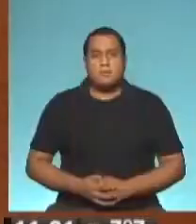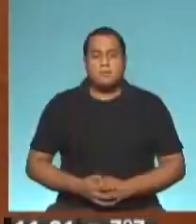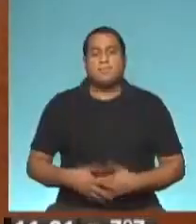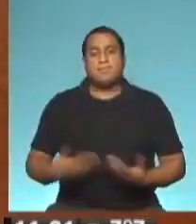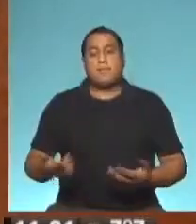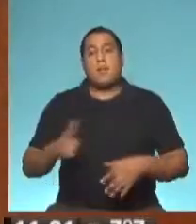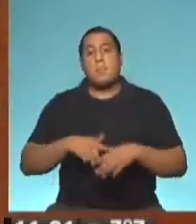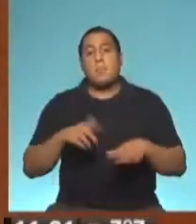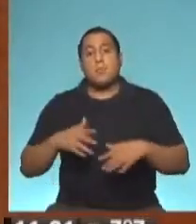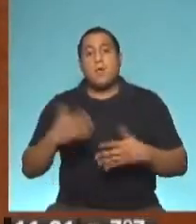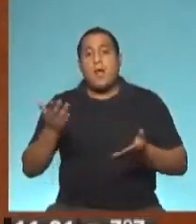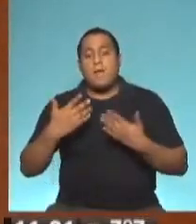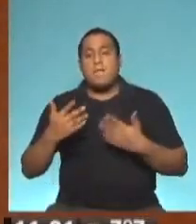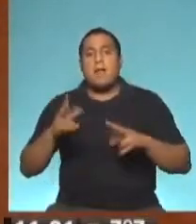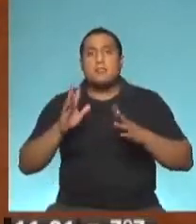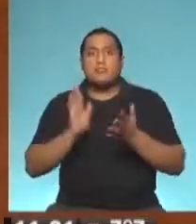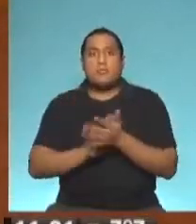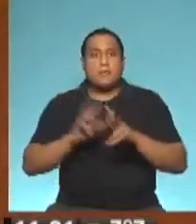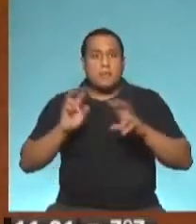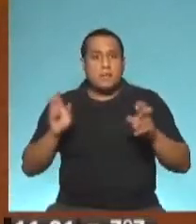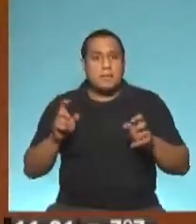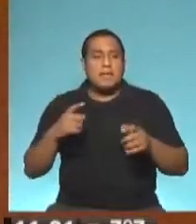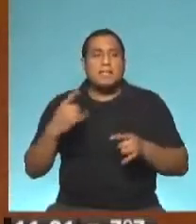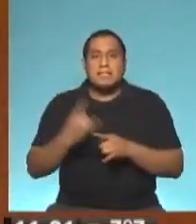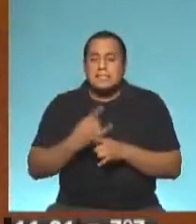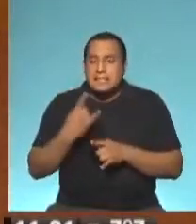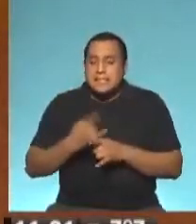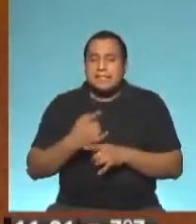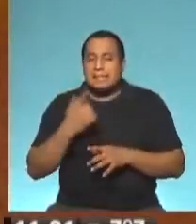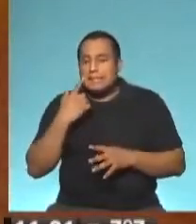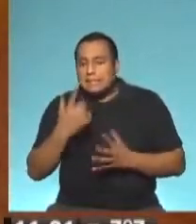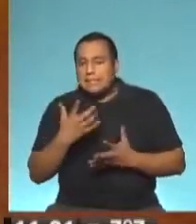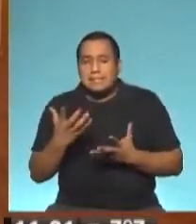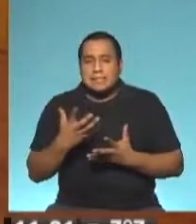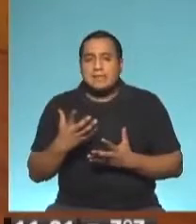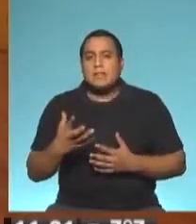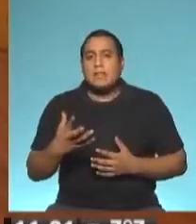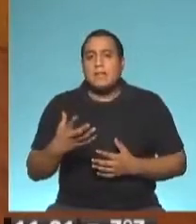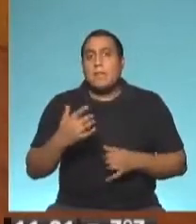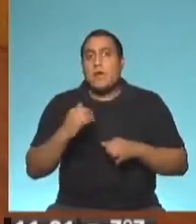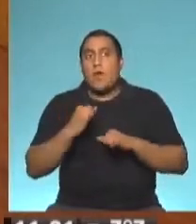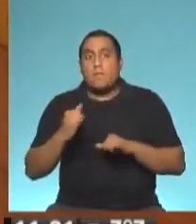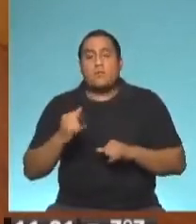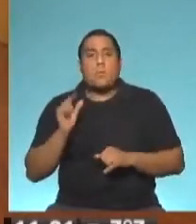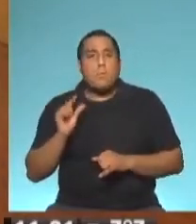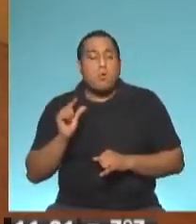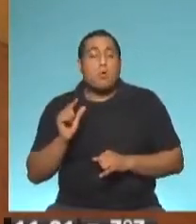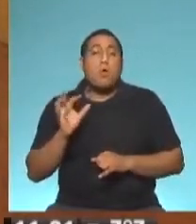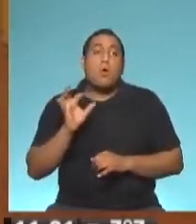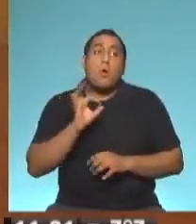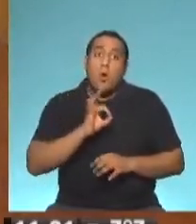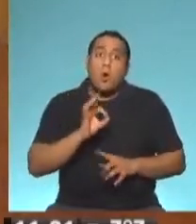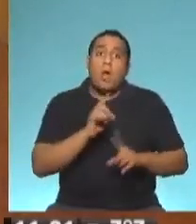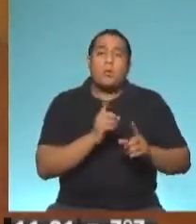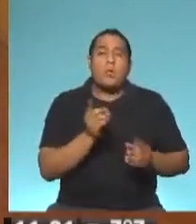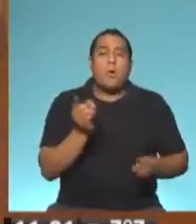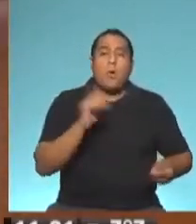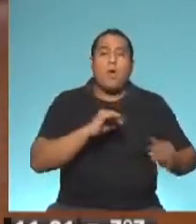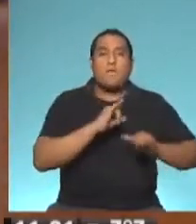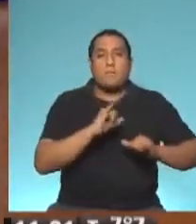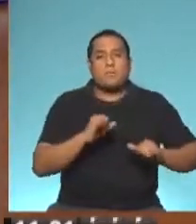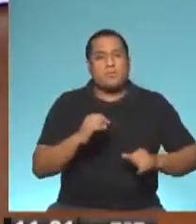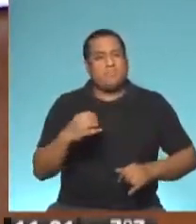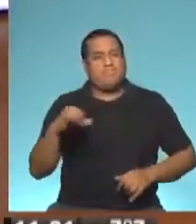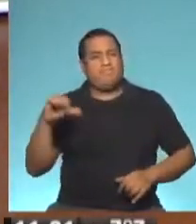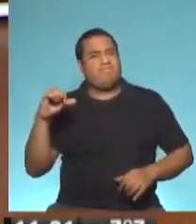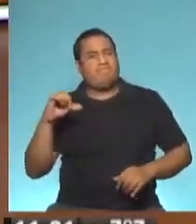Bueno, es el momento de hablar de un tema que siempre está ahí latente y sobre el cual hay muy poca información o mala información, por llamarlo de alguna manera. Vamos a hablar con